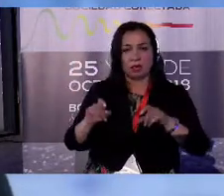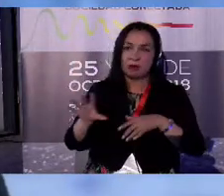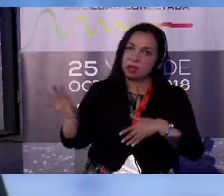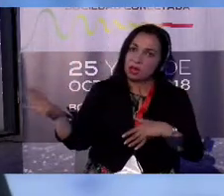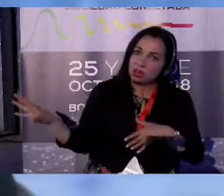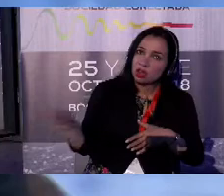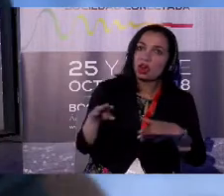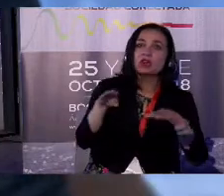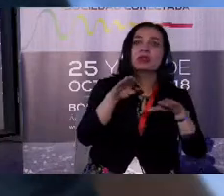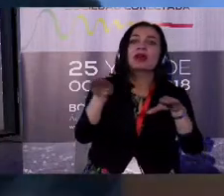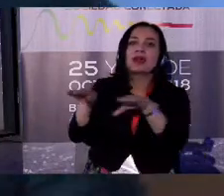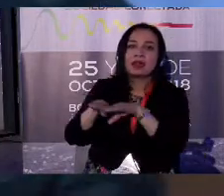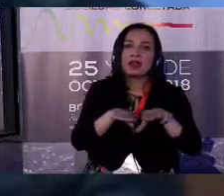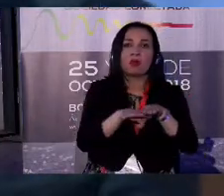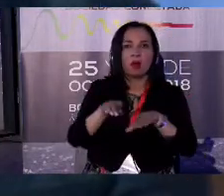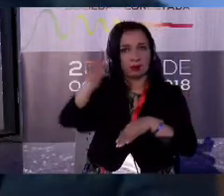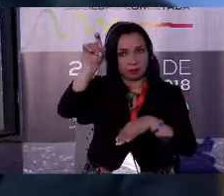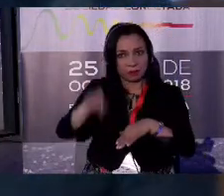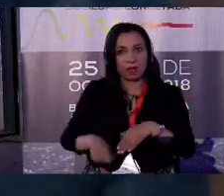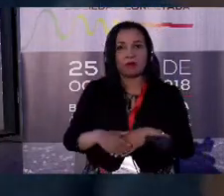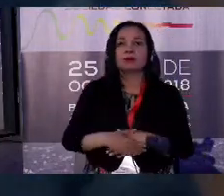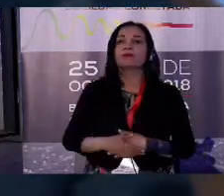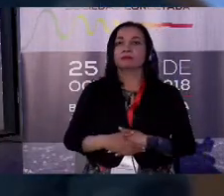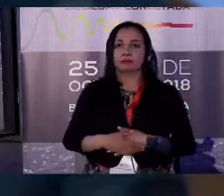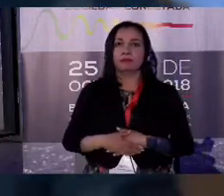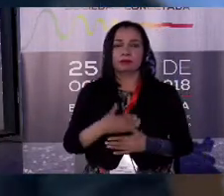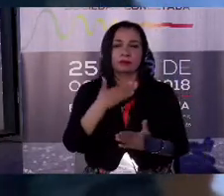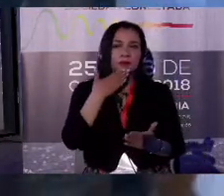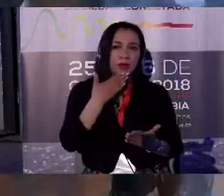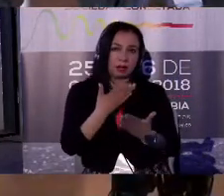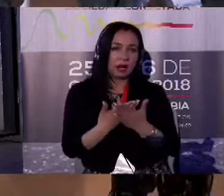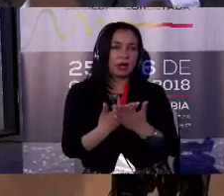todos. Bueno, Pablo, muchas gracias por tu